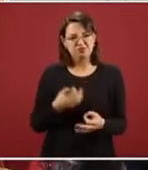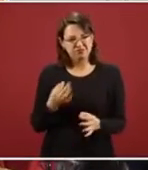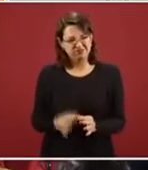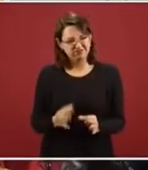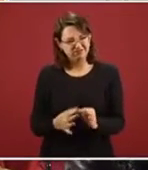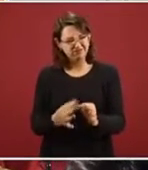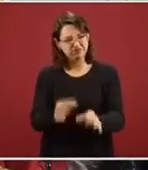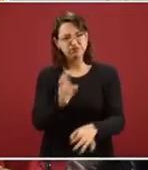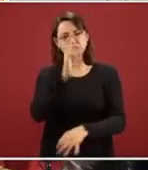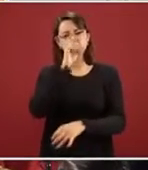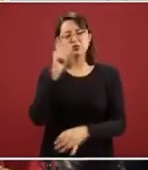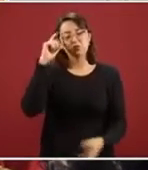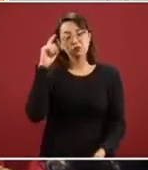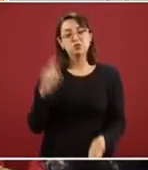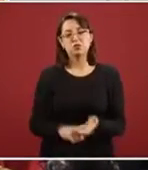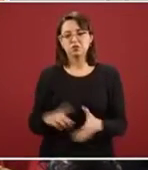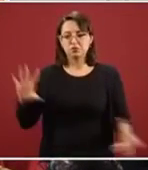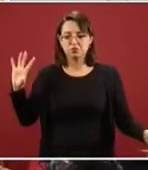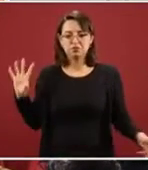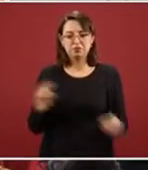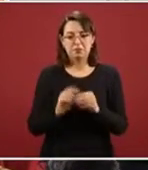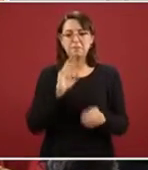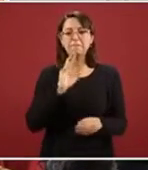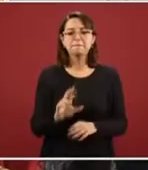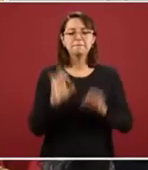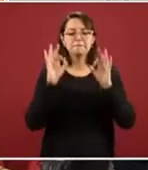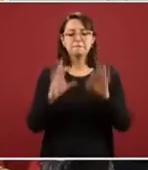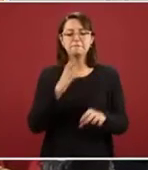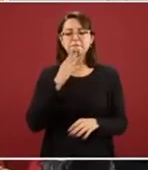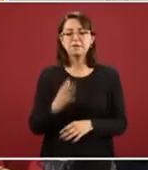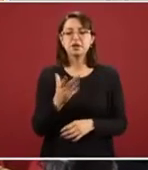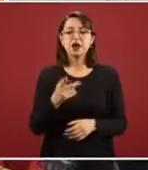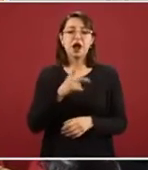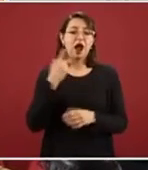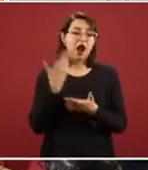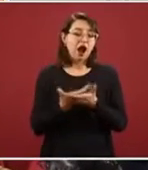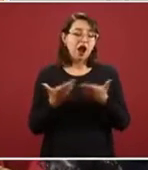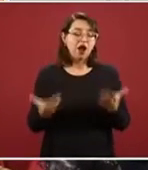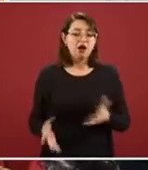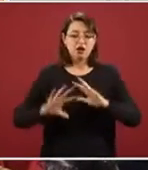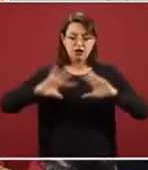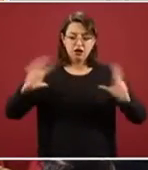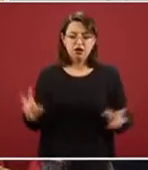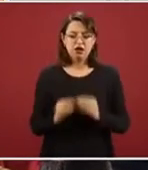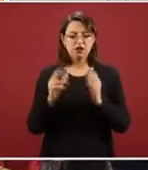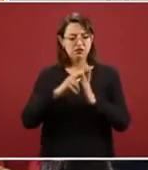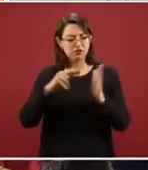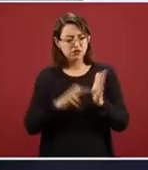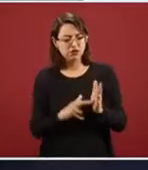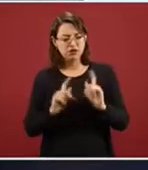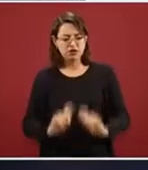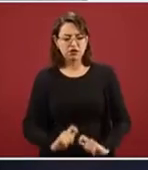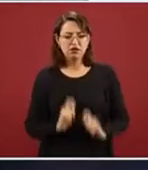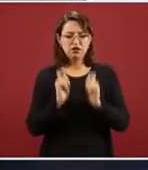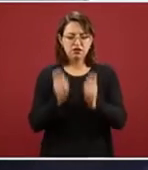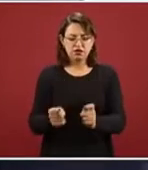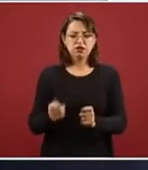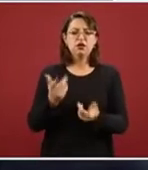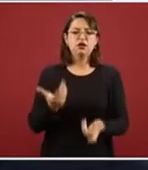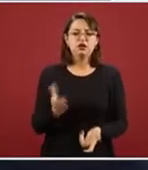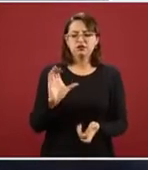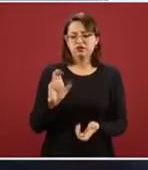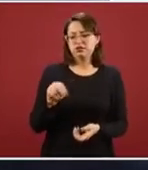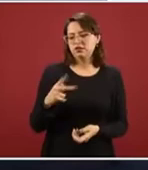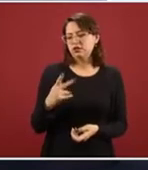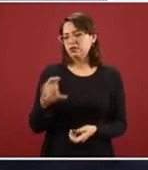que hemos obtenido muy buenos resultados. Lo que sigue ahora es meter todo esto al reglamento y a la atribución justamente para que no